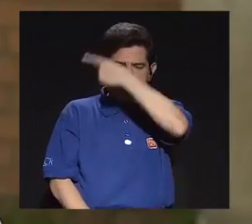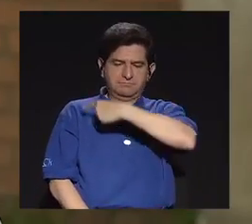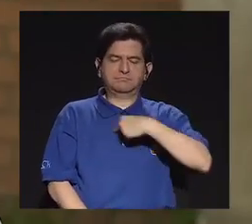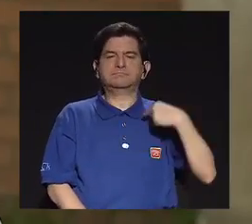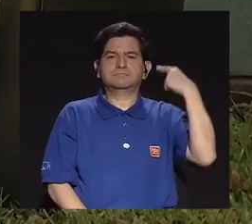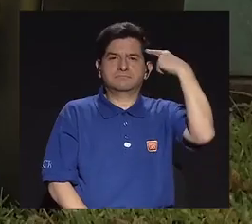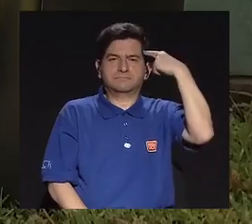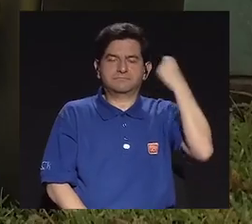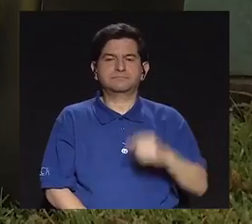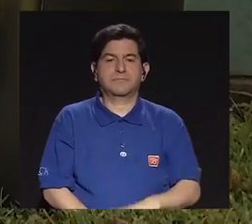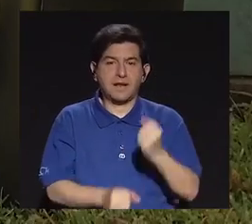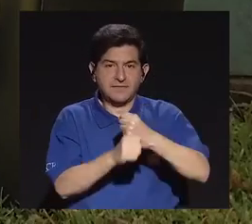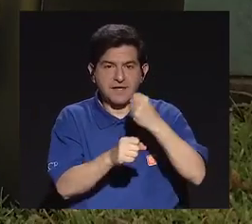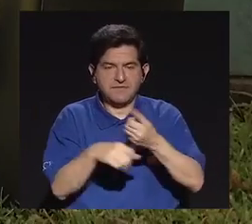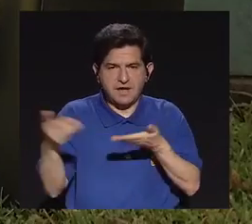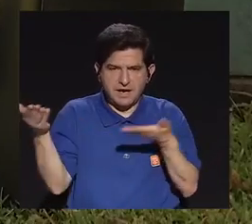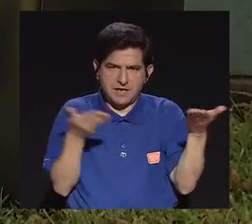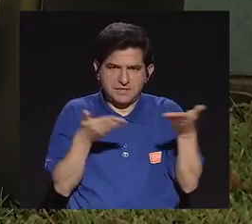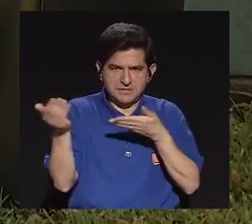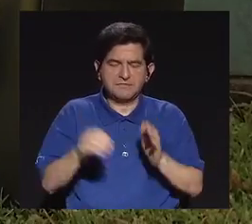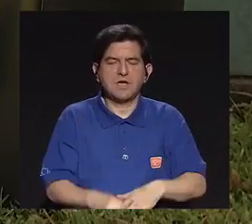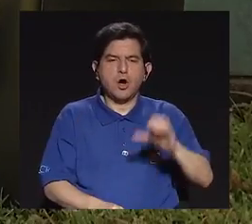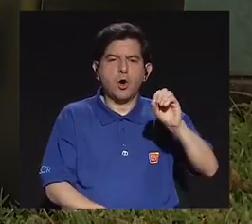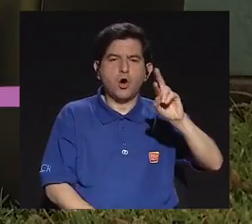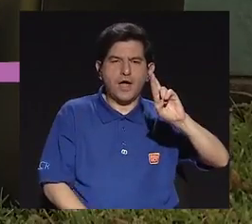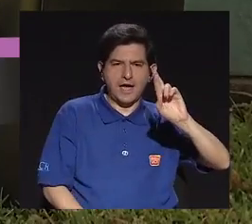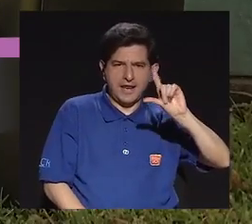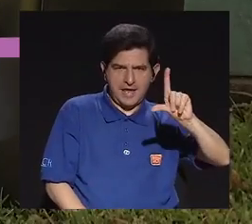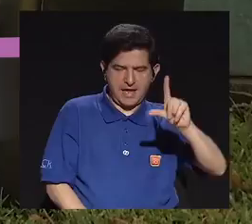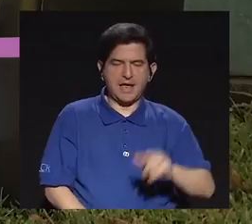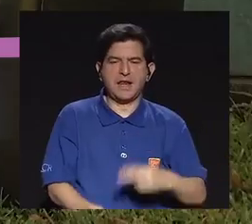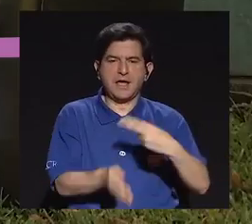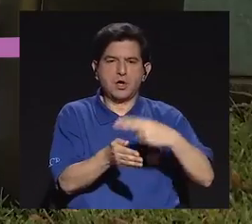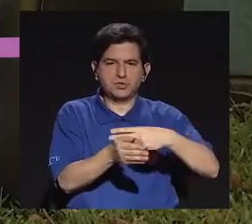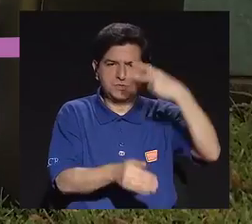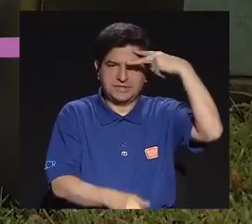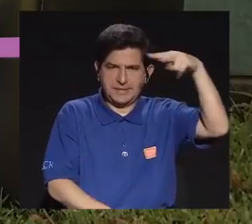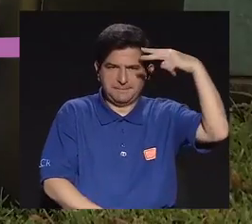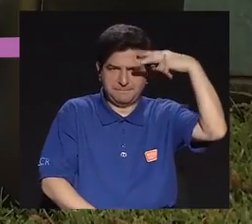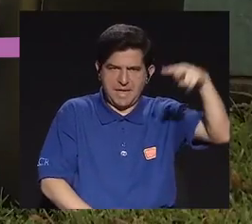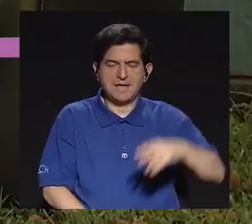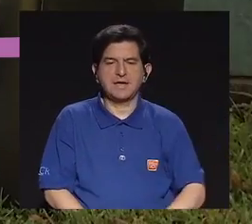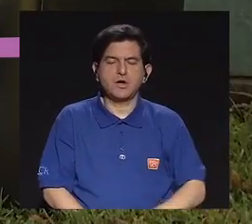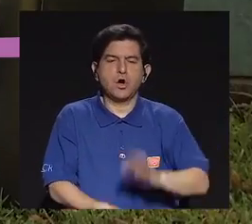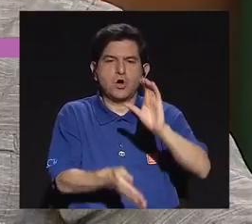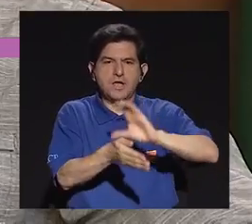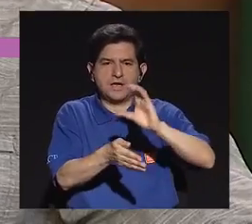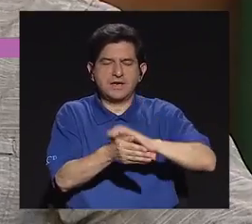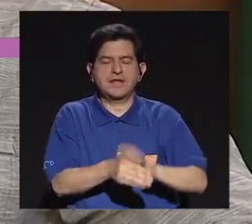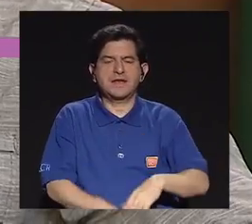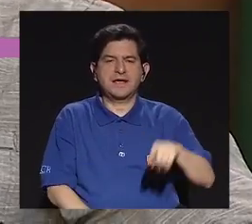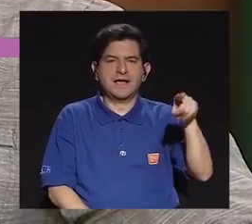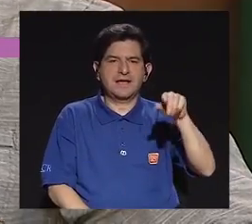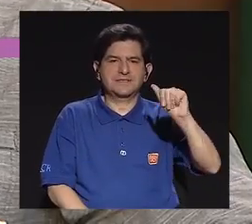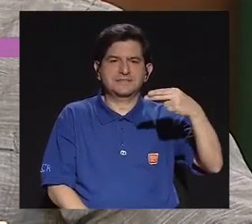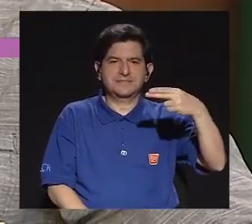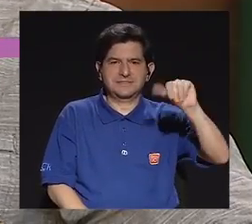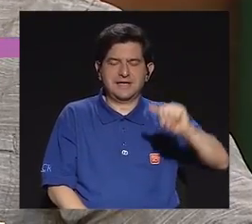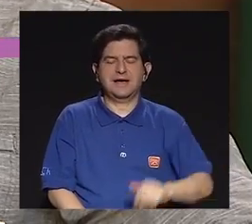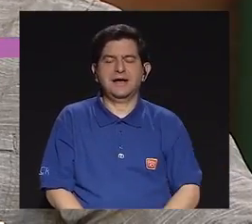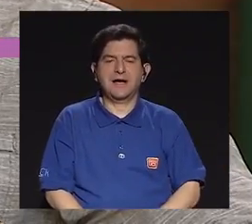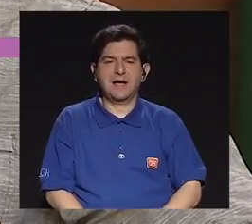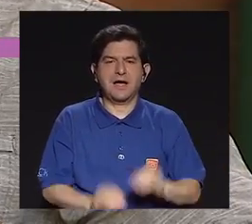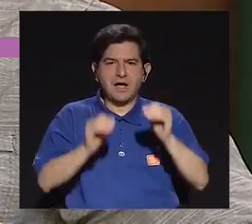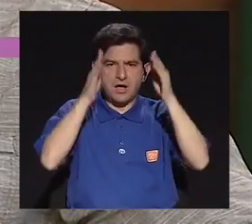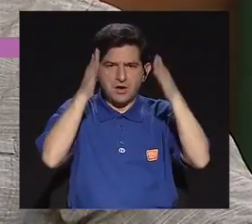cuello. Trabaja en el servicio de otorrinolaringología del Hospital México y en la clínica Saja. Profesor